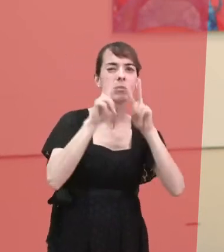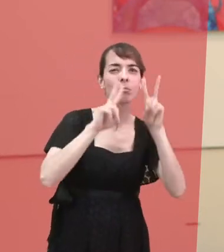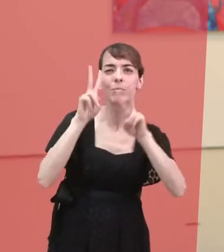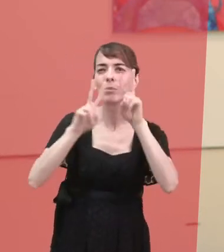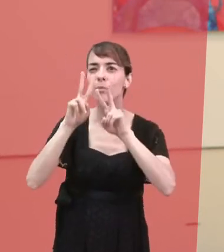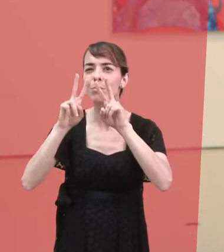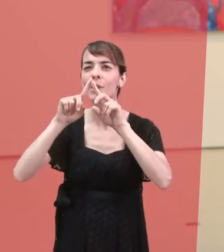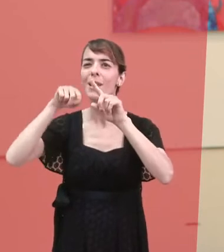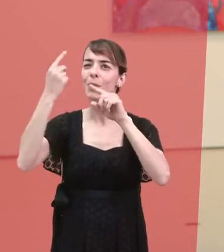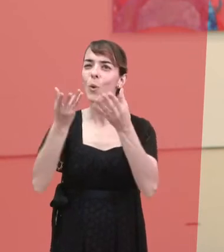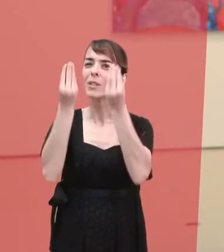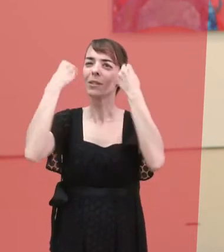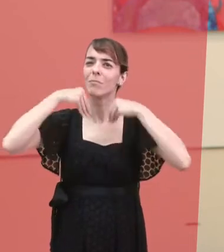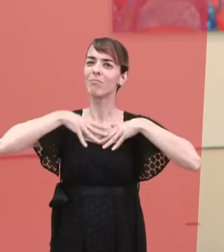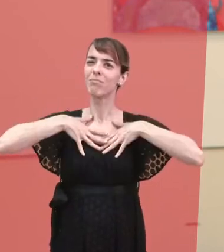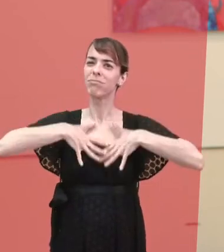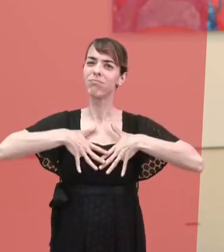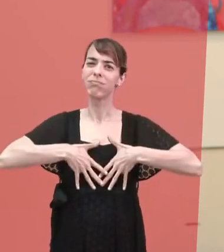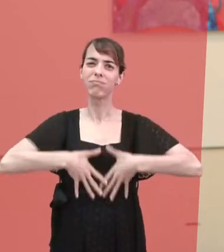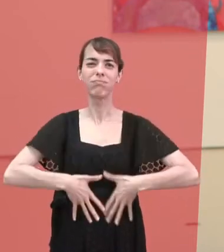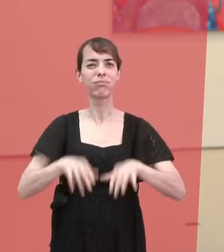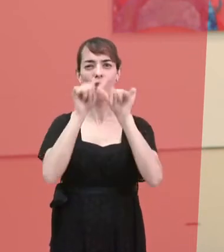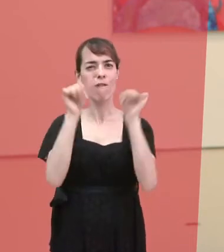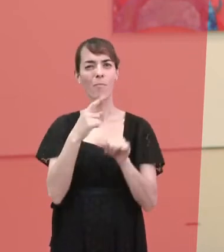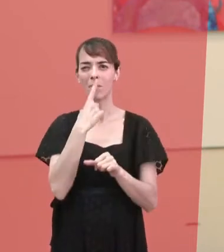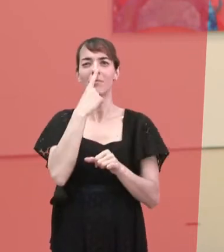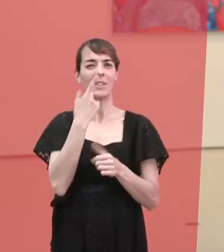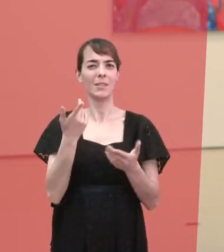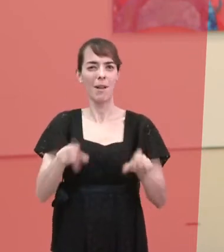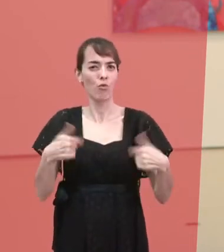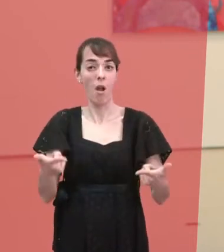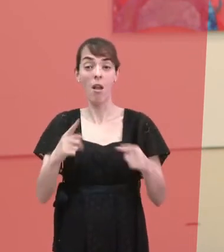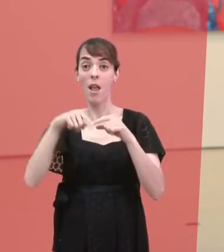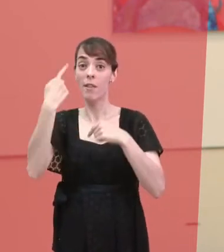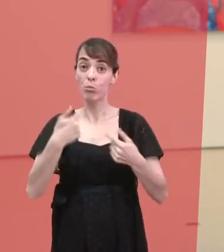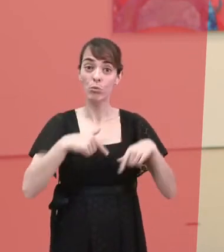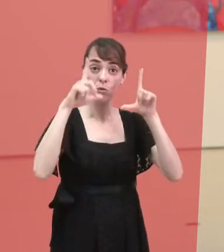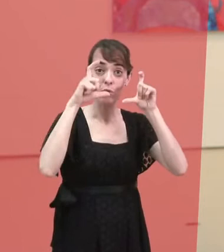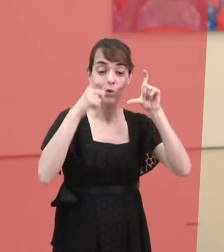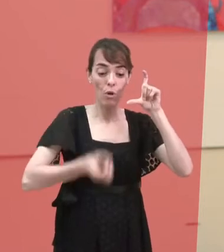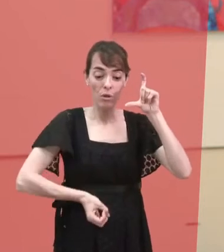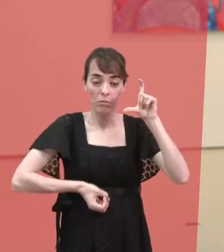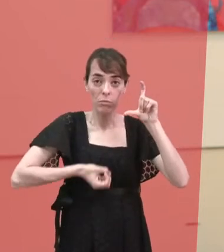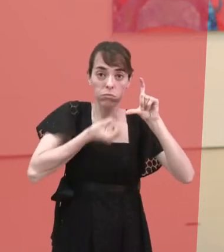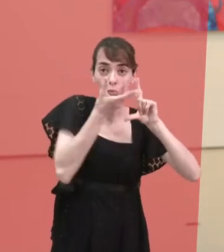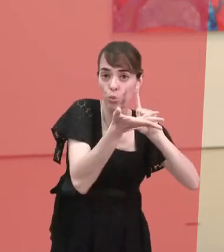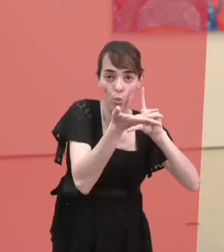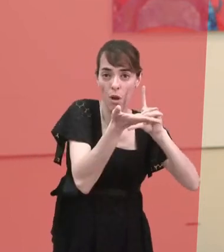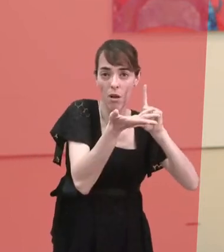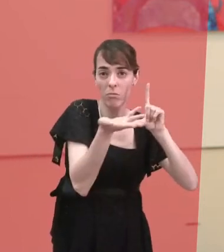se va empapando de eso de una forma instintiva, y cuando hace las fotos surge sin que uno vaya